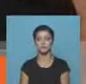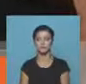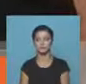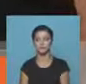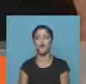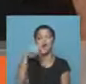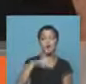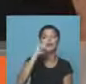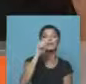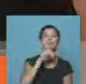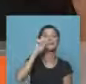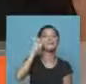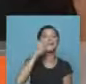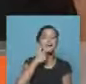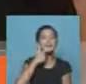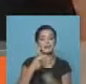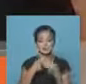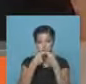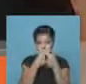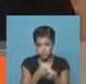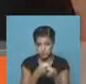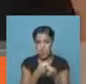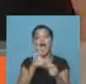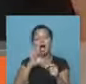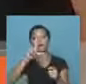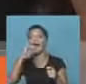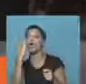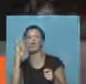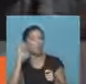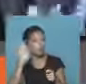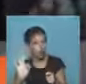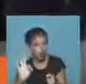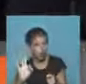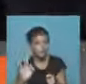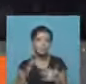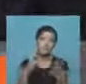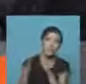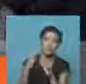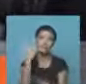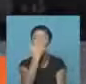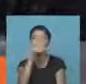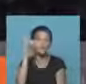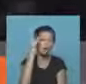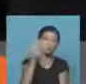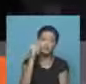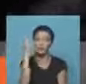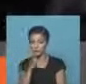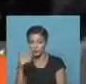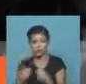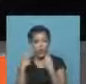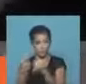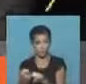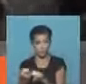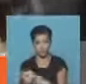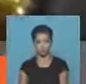Cartes hoy, en baja, absolutamente. En cambio, Lugo está en un casi 58 y 60% de popularidad.